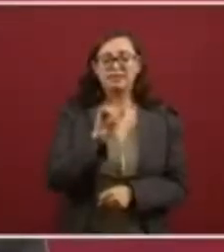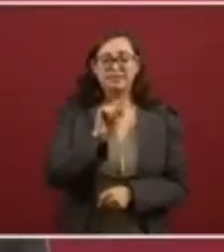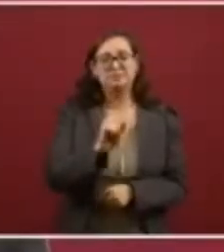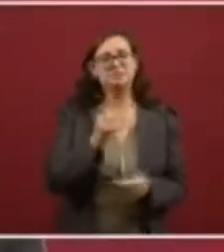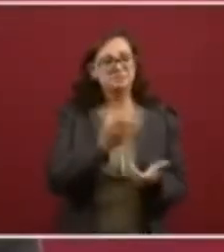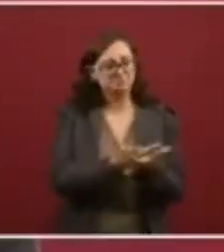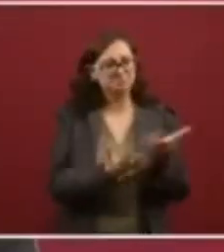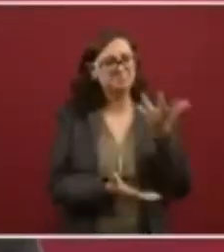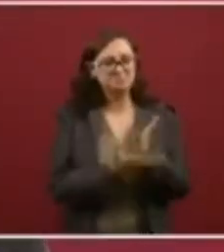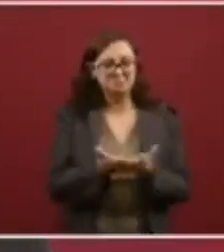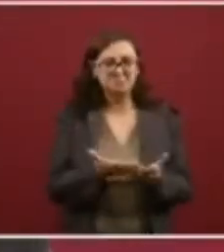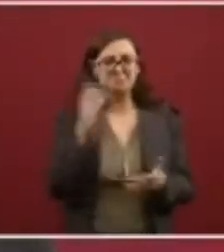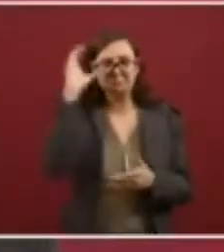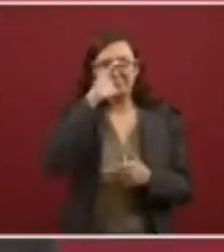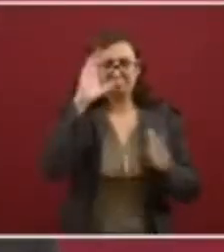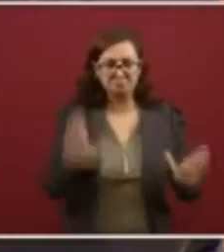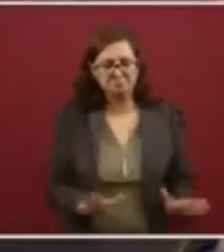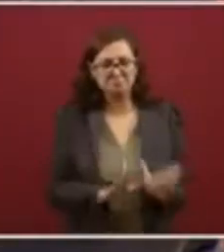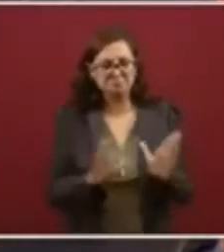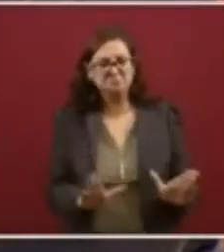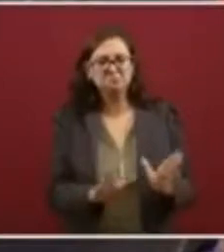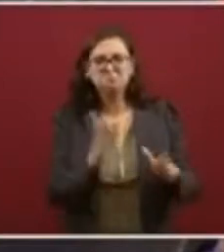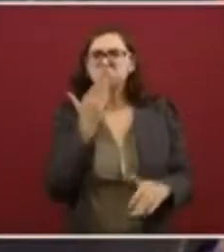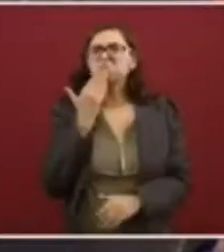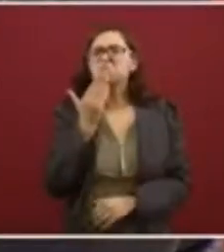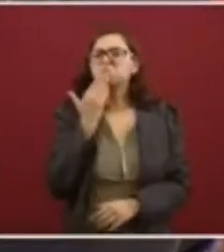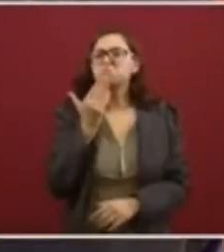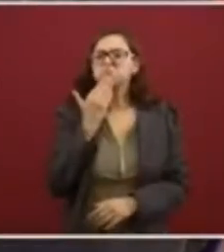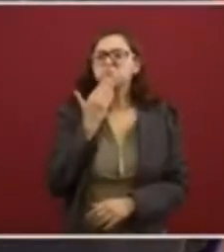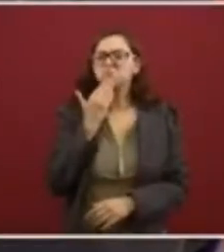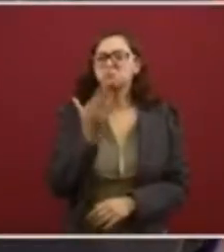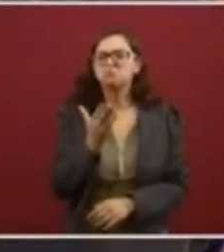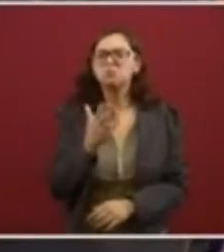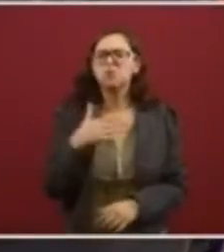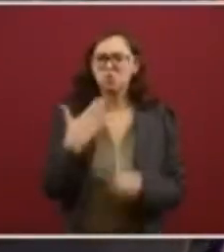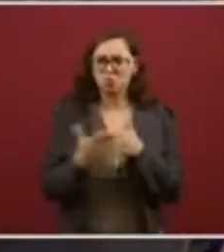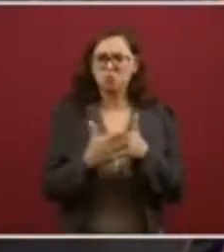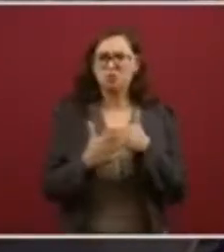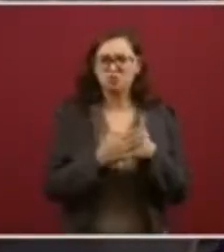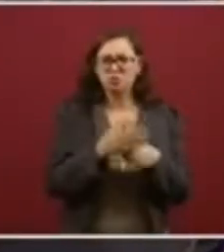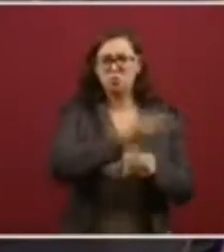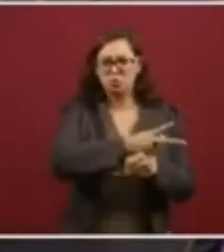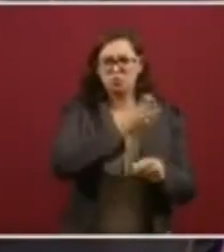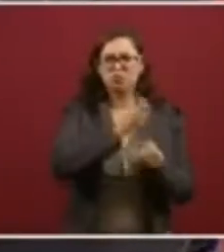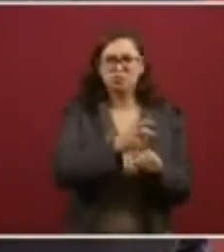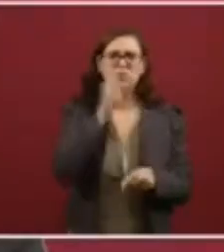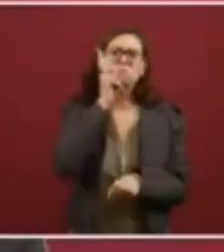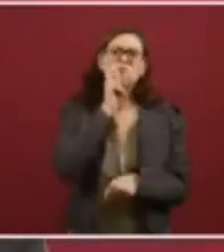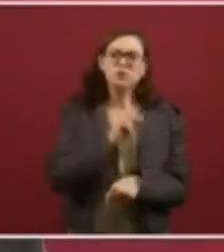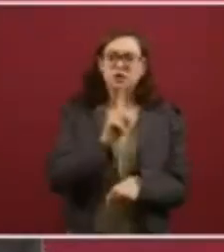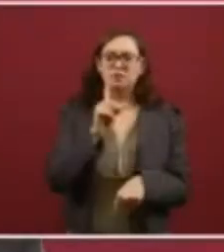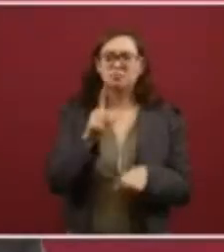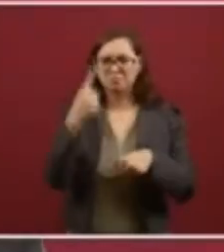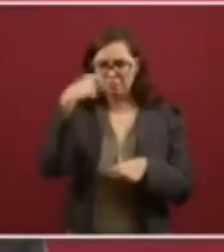además, podríamos hablar más de esto. Y le voy a invitar a María Elena que venga y que les